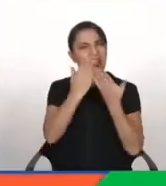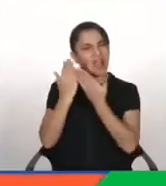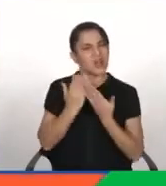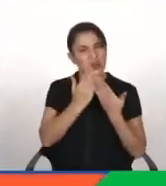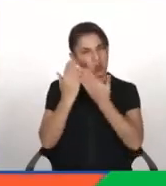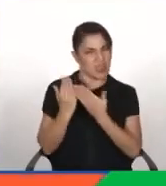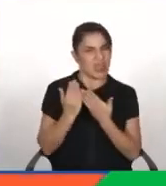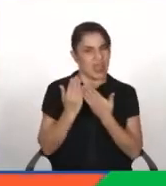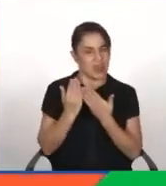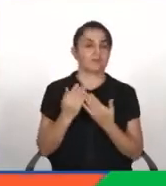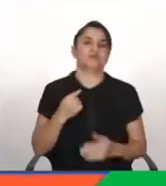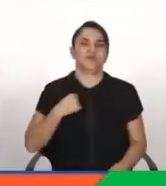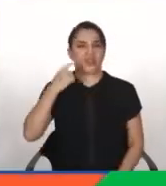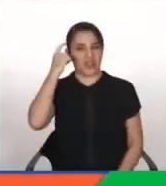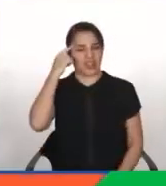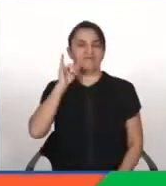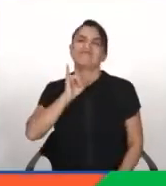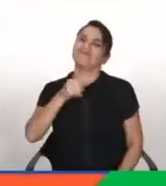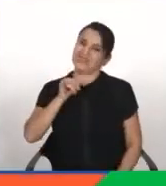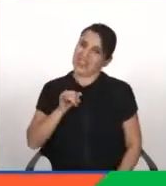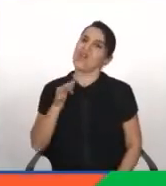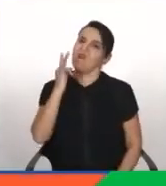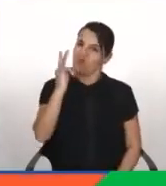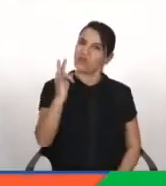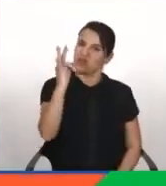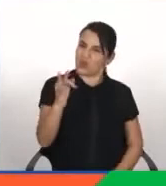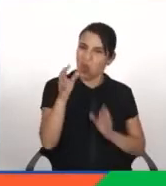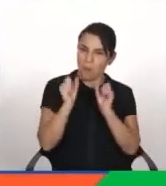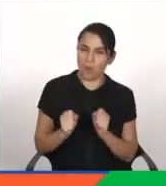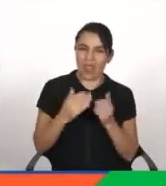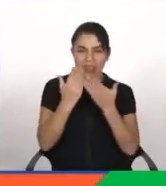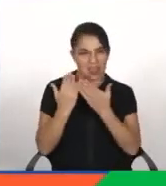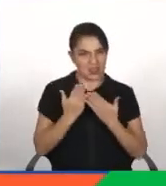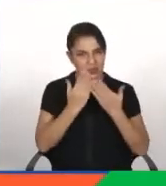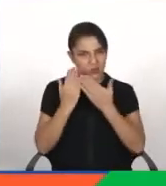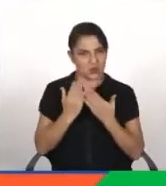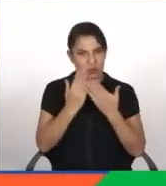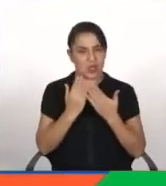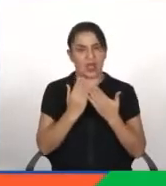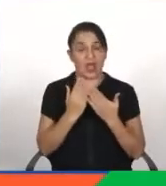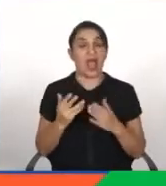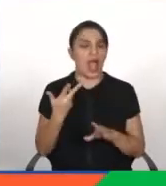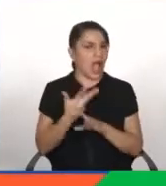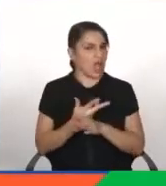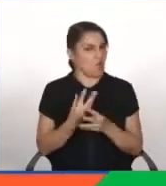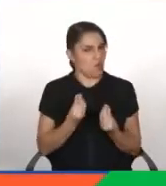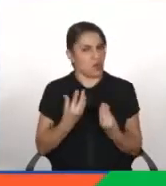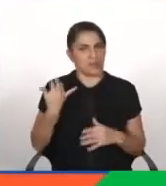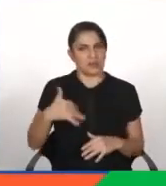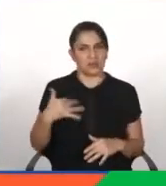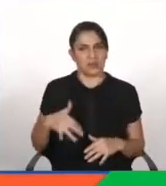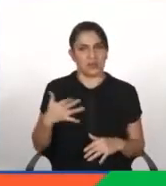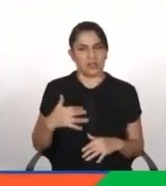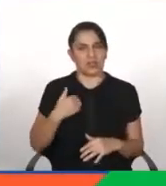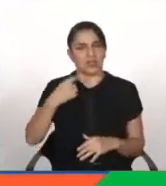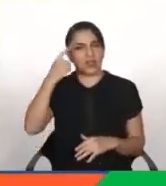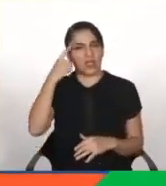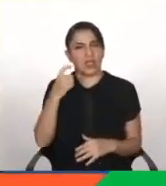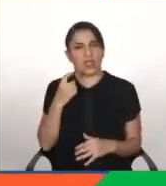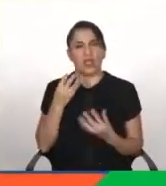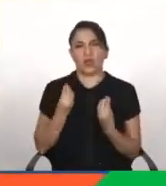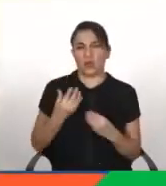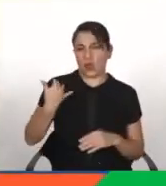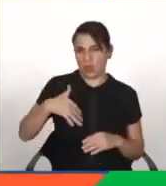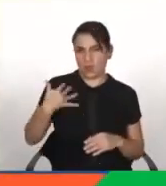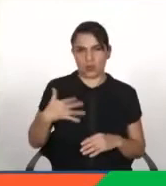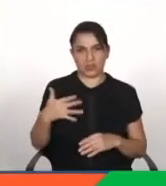que es el futuro. O sea, igual que hay un montón de carreras que son muy importantes para el futuro, creo que siempre será importante, por muchos años